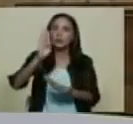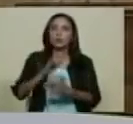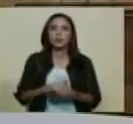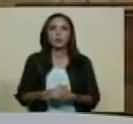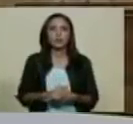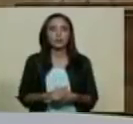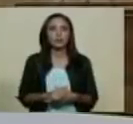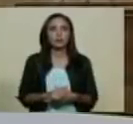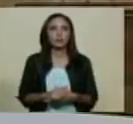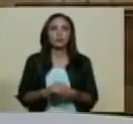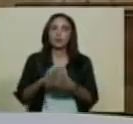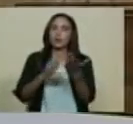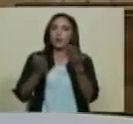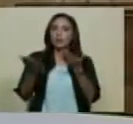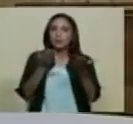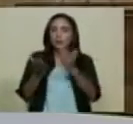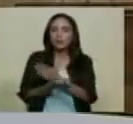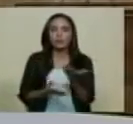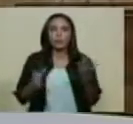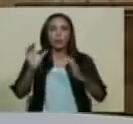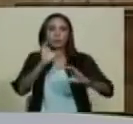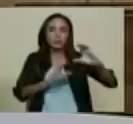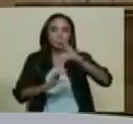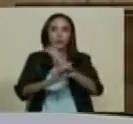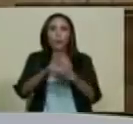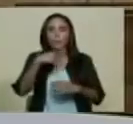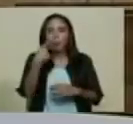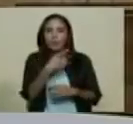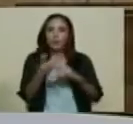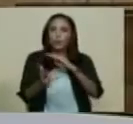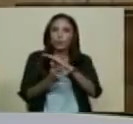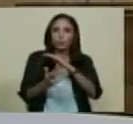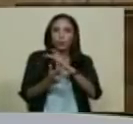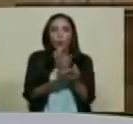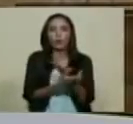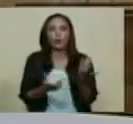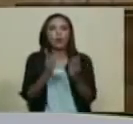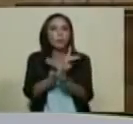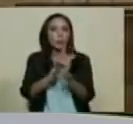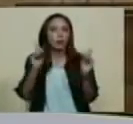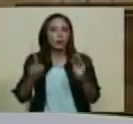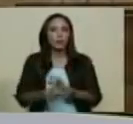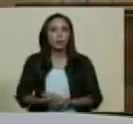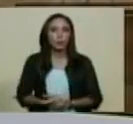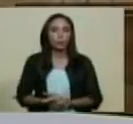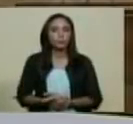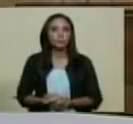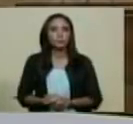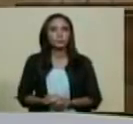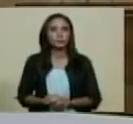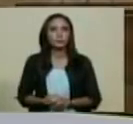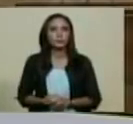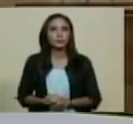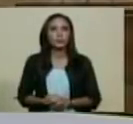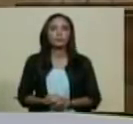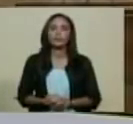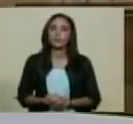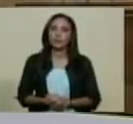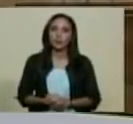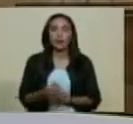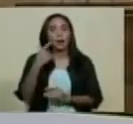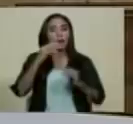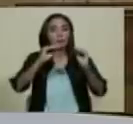económico, científico, tecnológico, político, de una democracia potente, poderosa. Le hago un llamado a